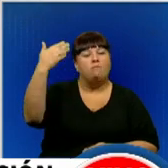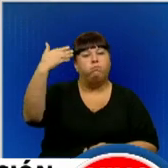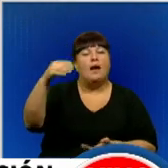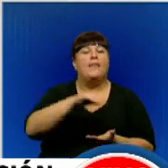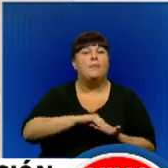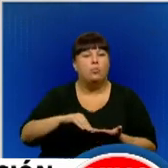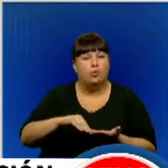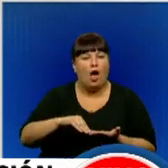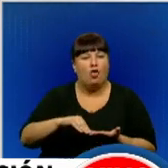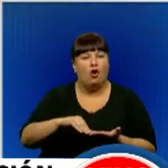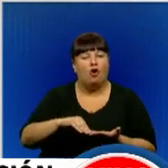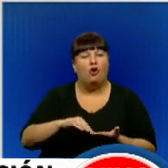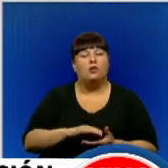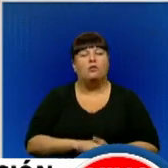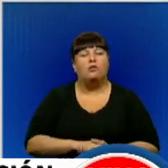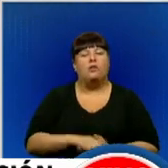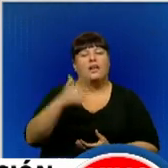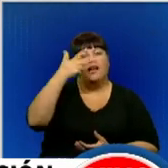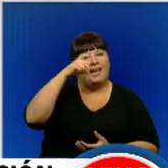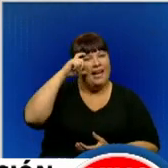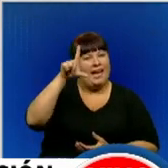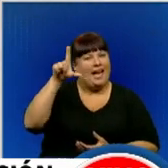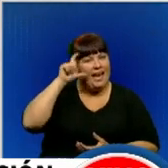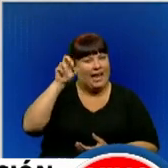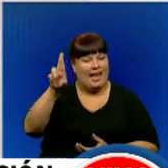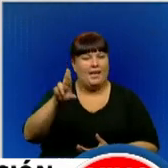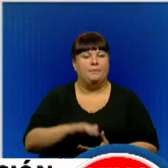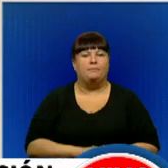diputado carlos salomón heller